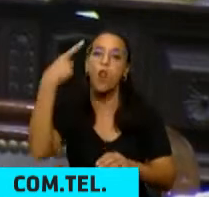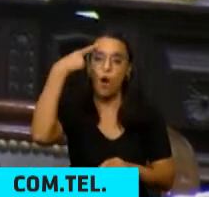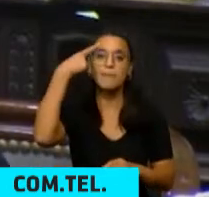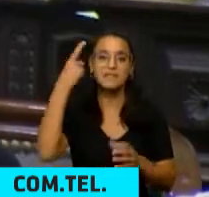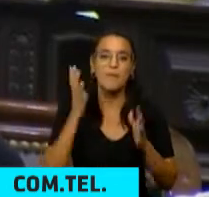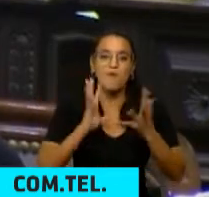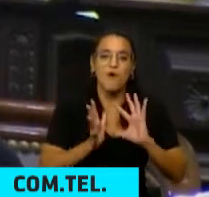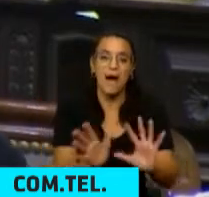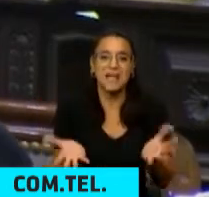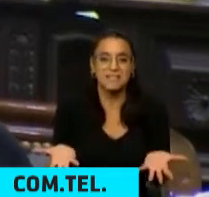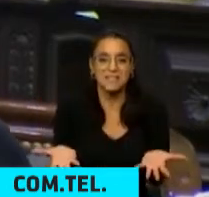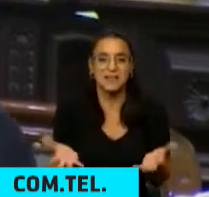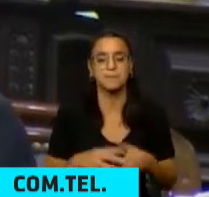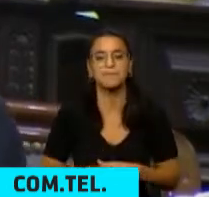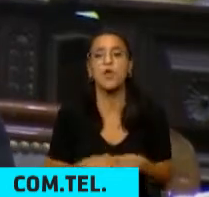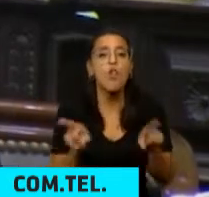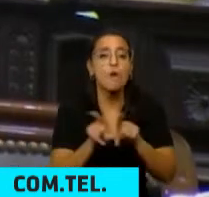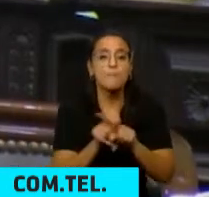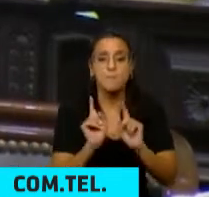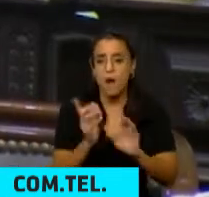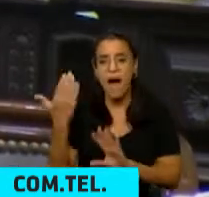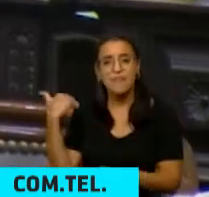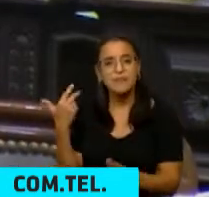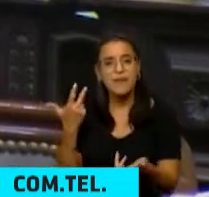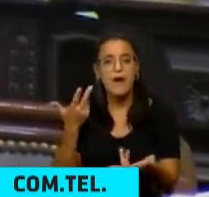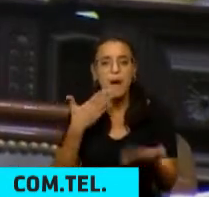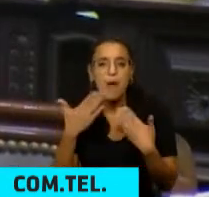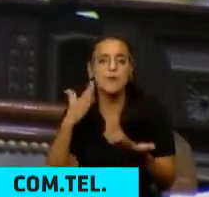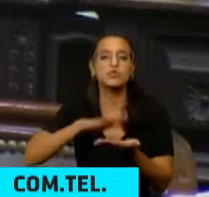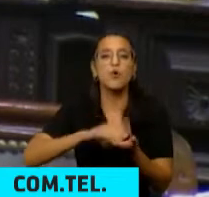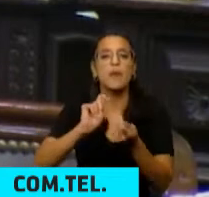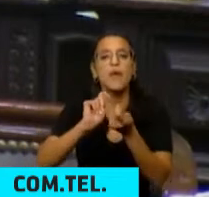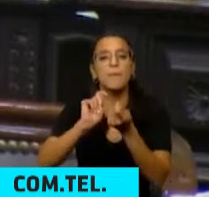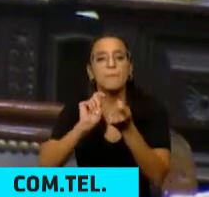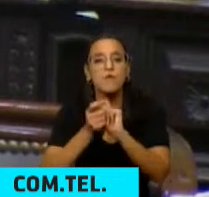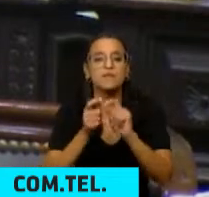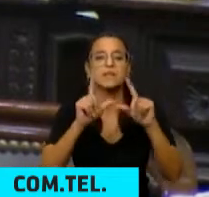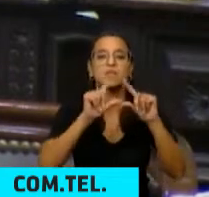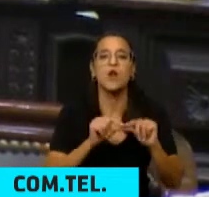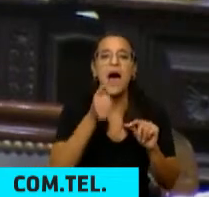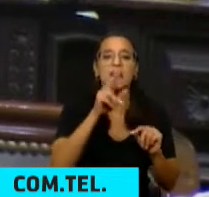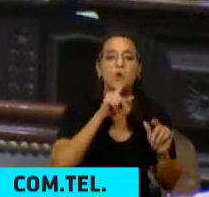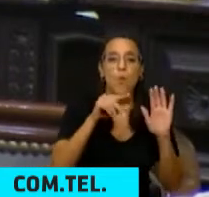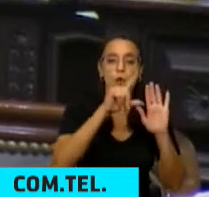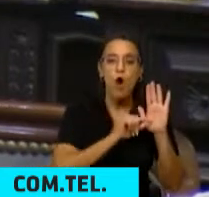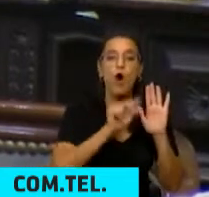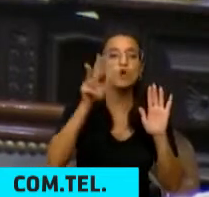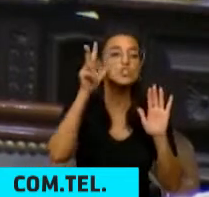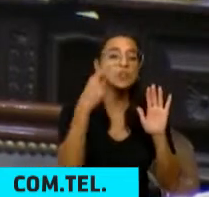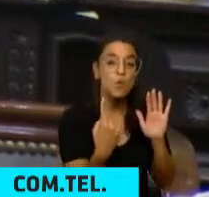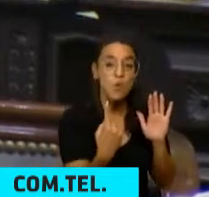Senadores, que ahí, bueno, también tenemos que hacer un trabajo para poder tener también mayoría y que pueda